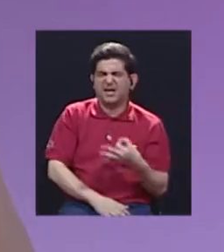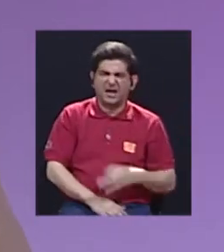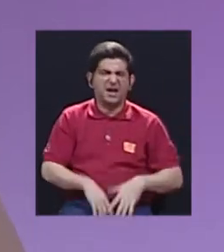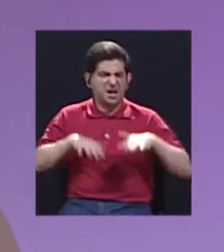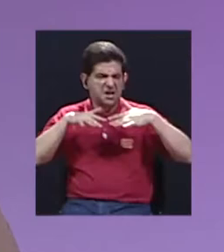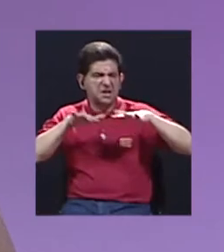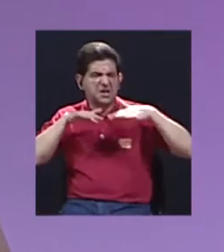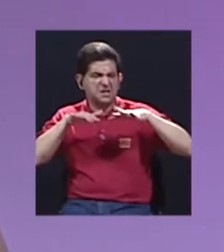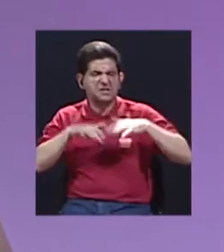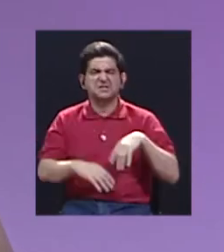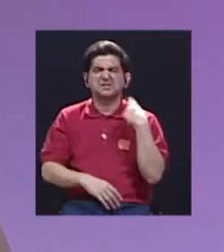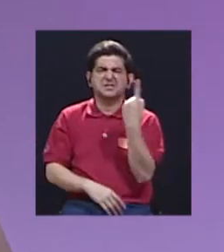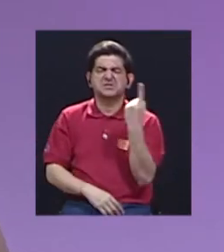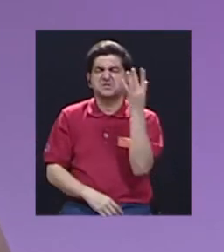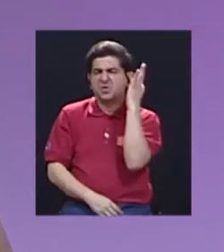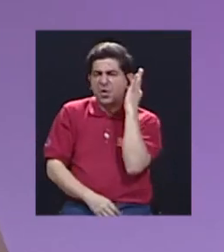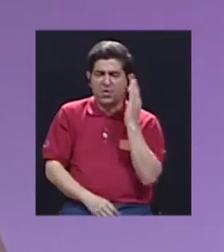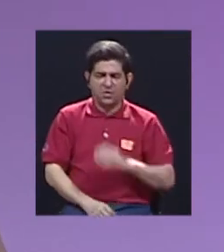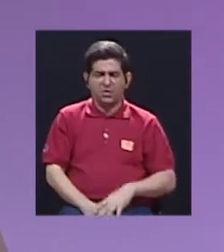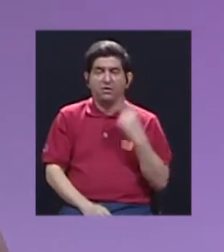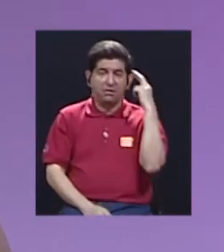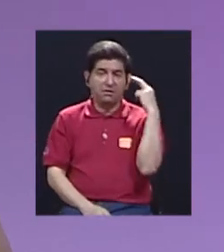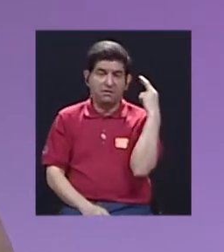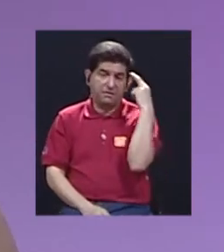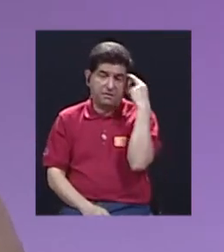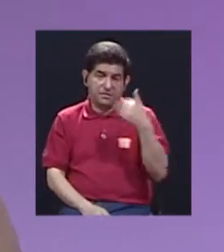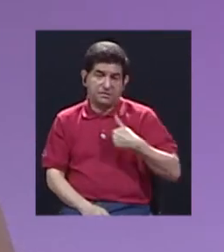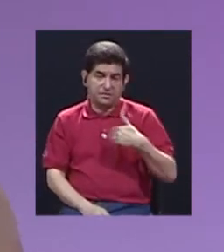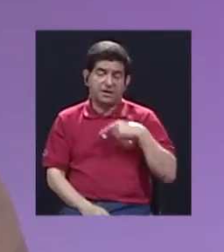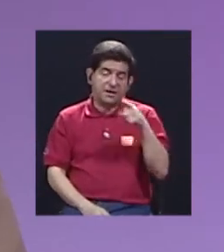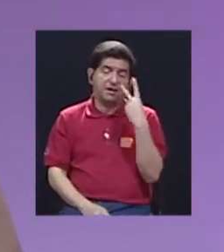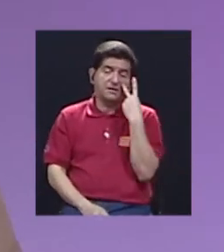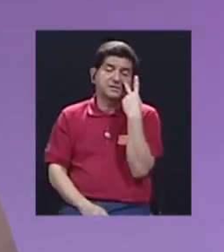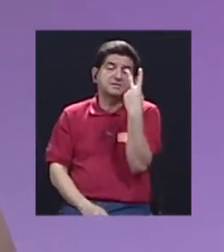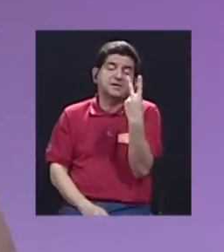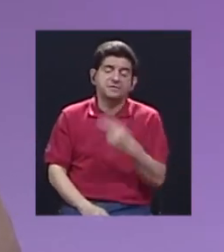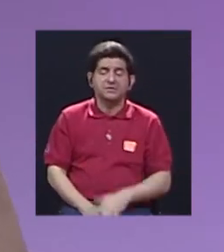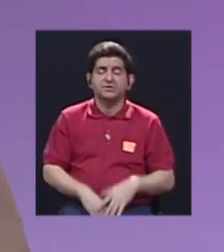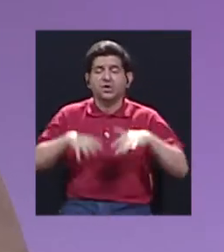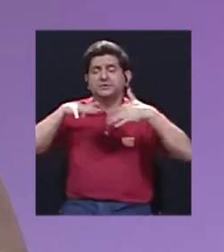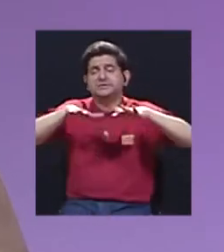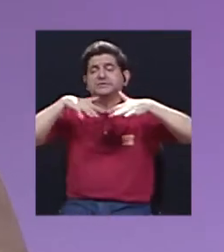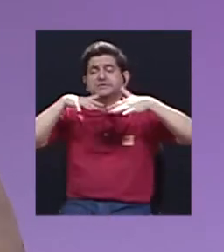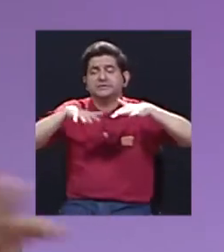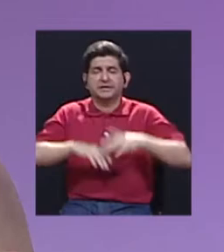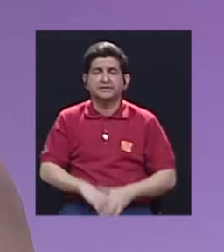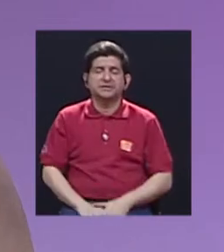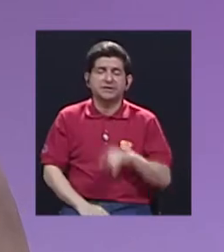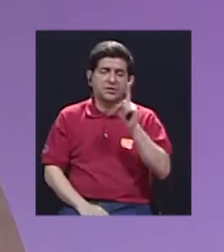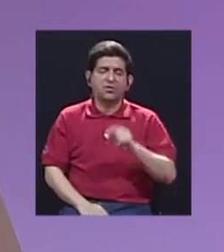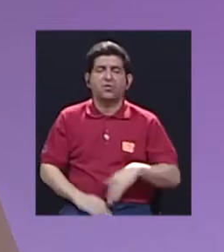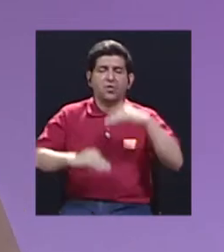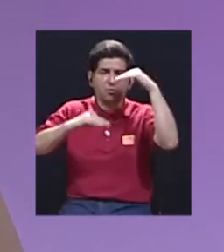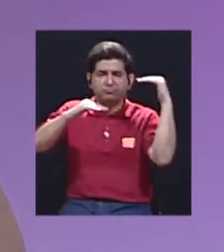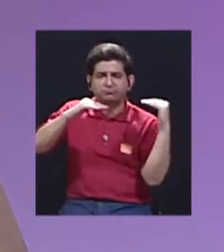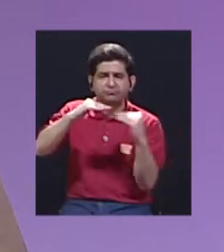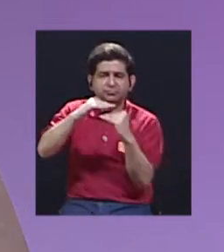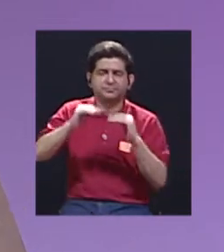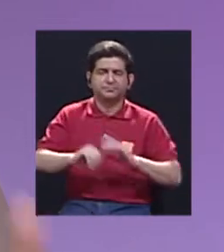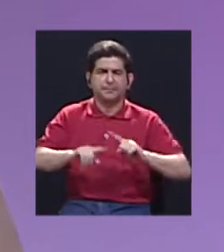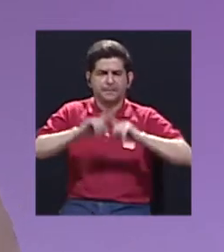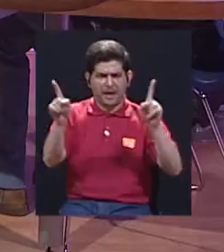lo textil tiene que ser femenino, porque tenemos esa visión de lo textil como subalterno.